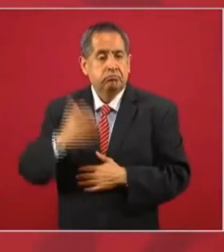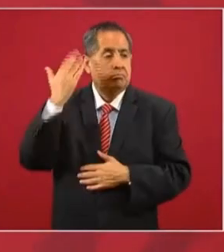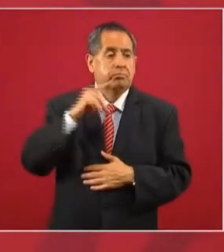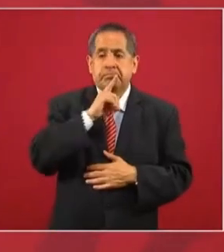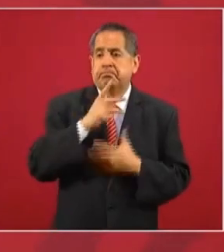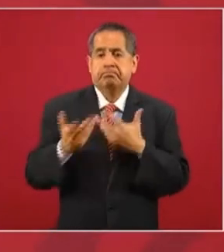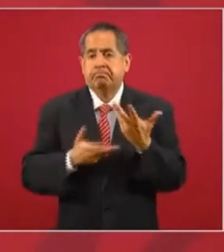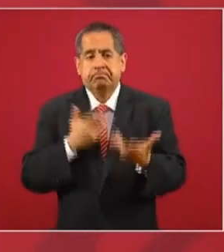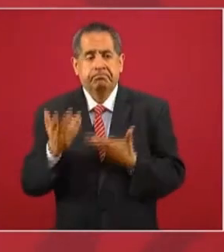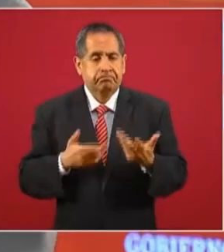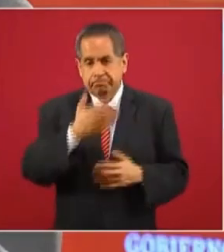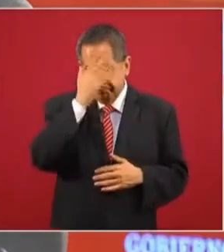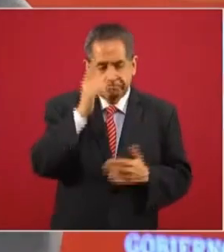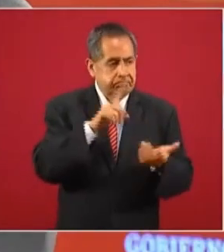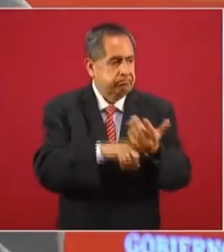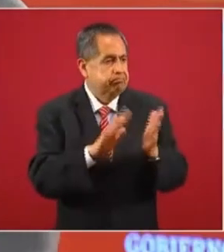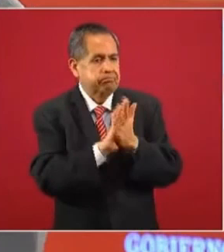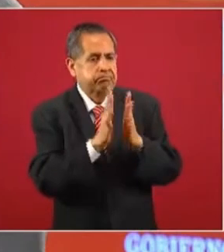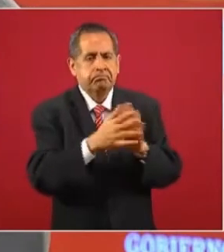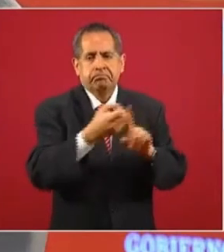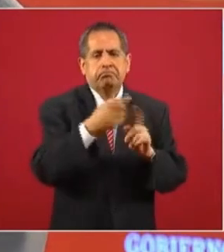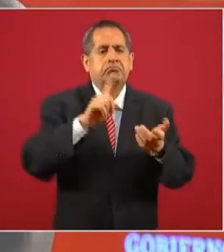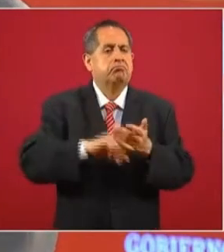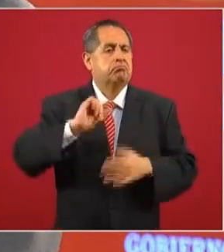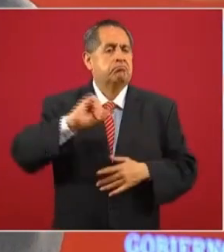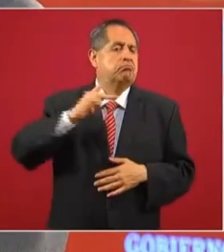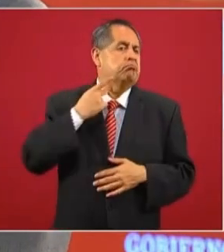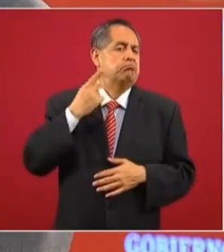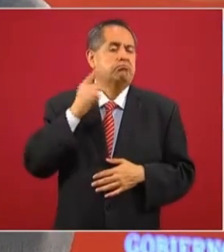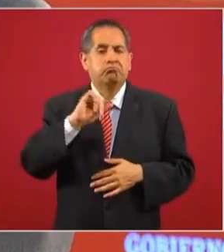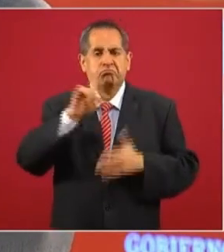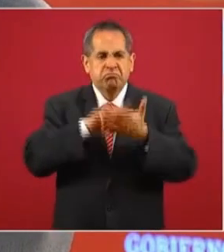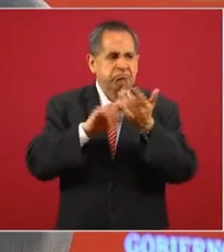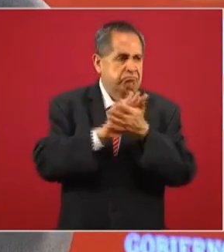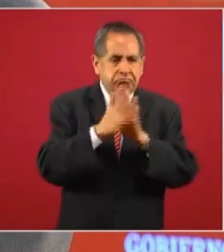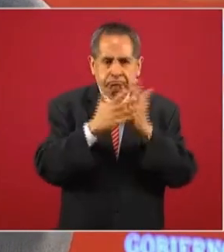cómo actuaba la delincuencia de cuello blanco.